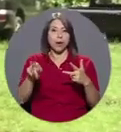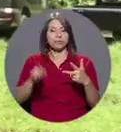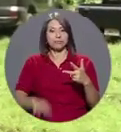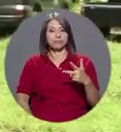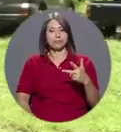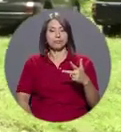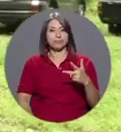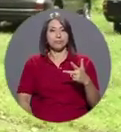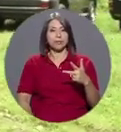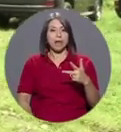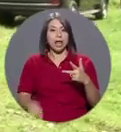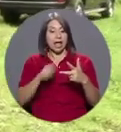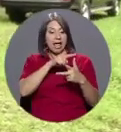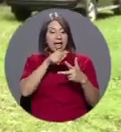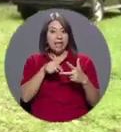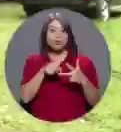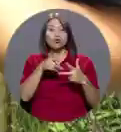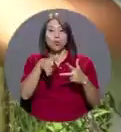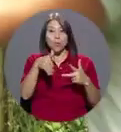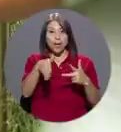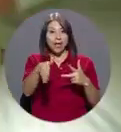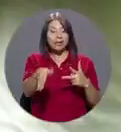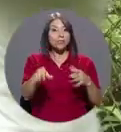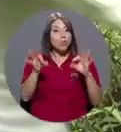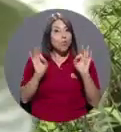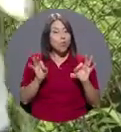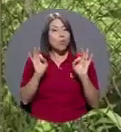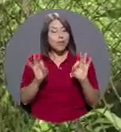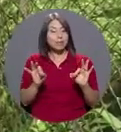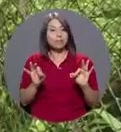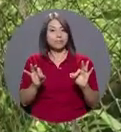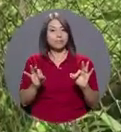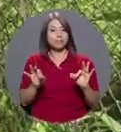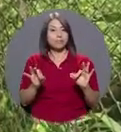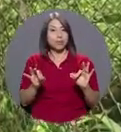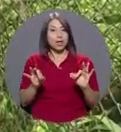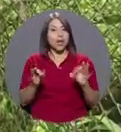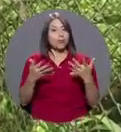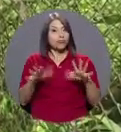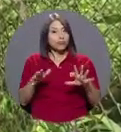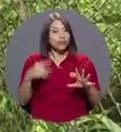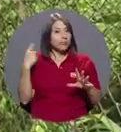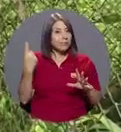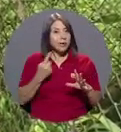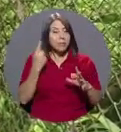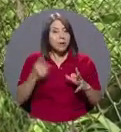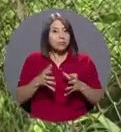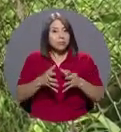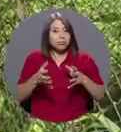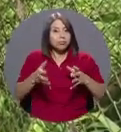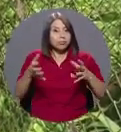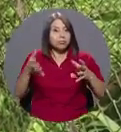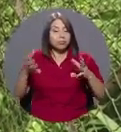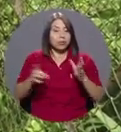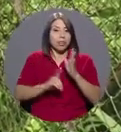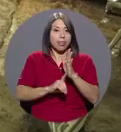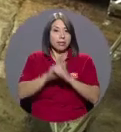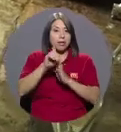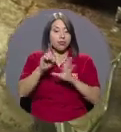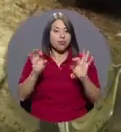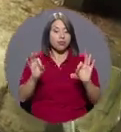paixe. Entonces, estos grupos están muy bien en desarrollo muy